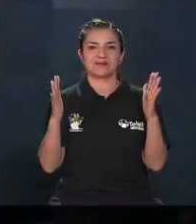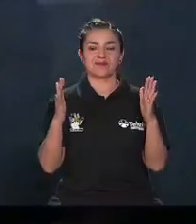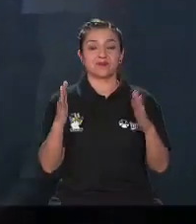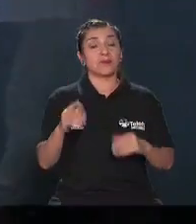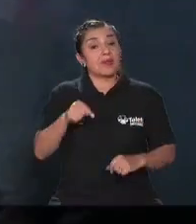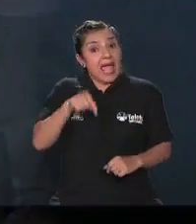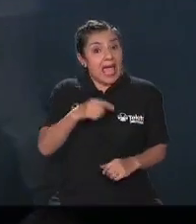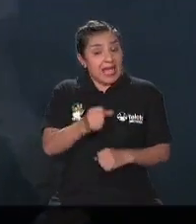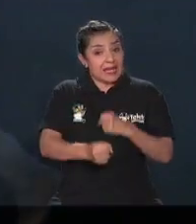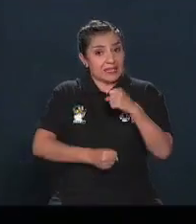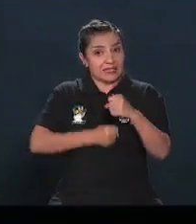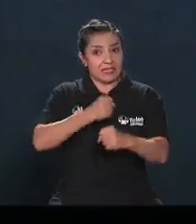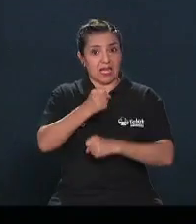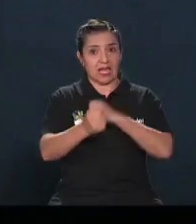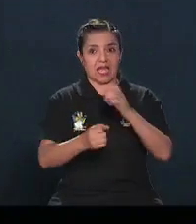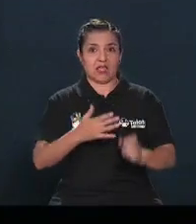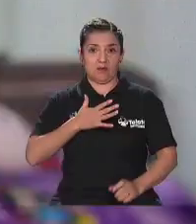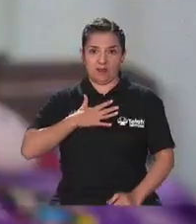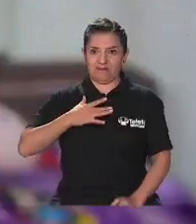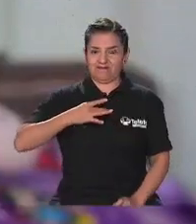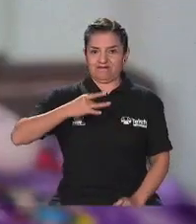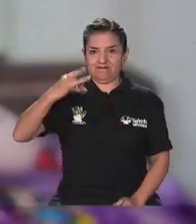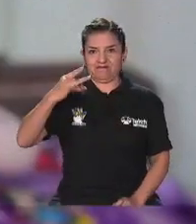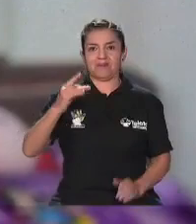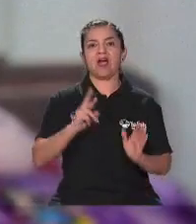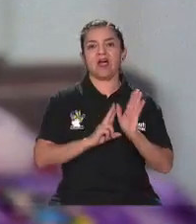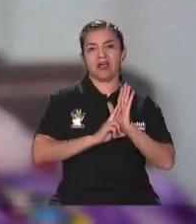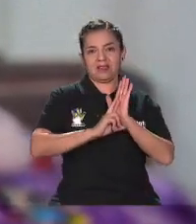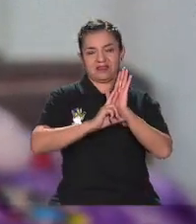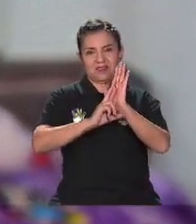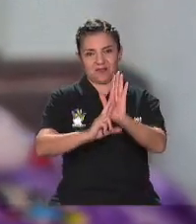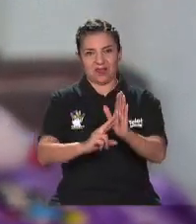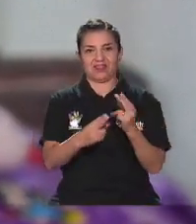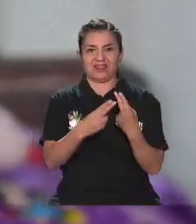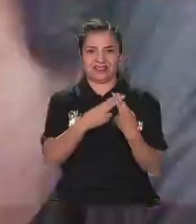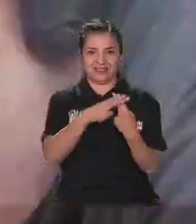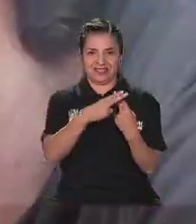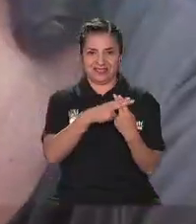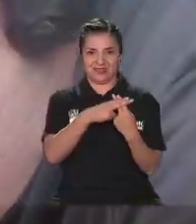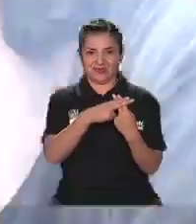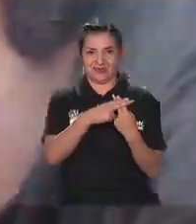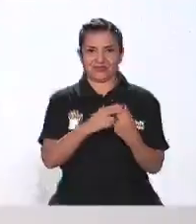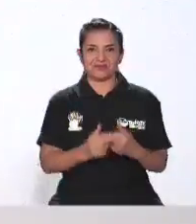Este año me tocó hacer la embajadora de la Teletón.